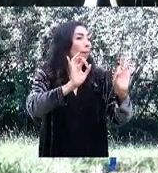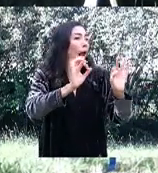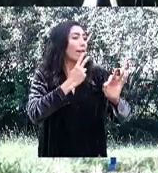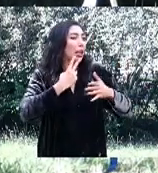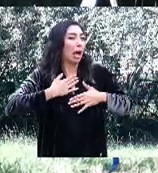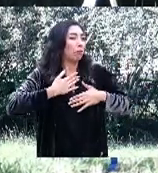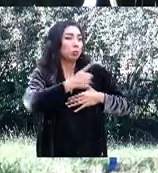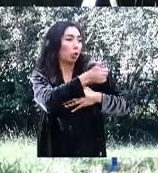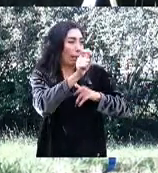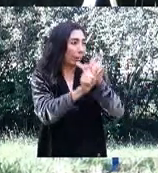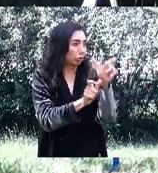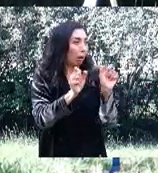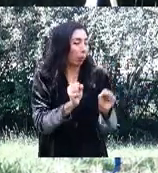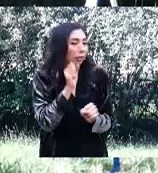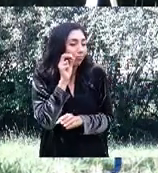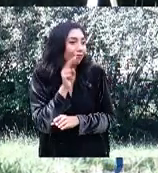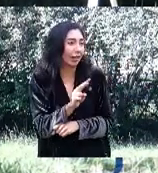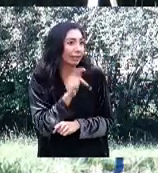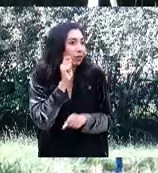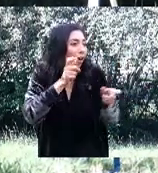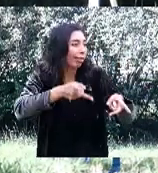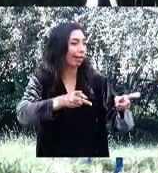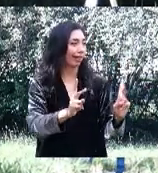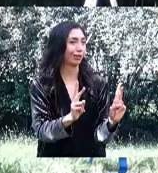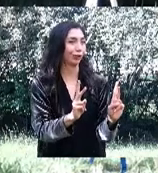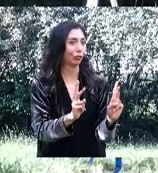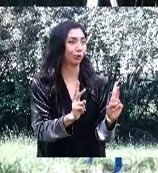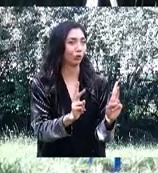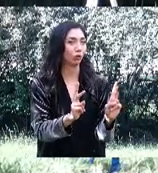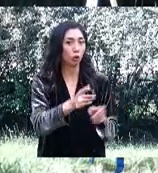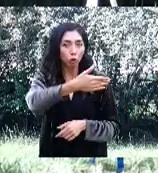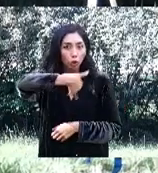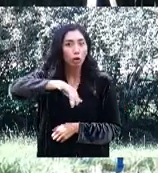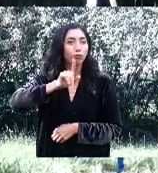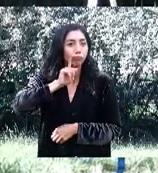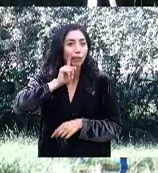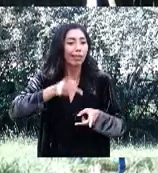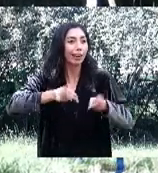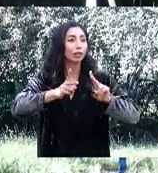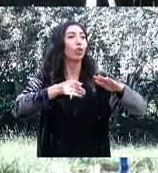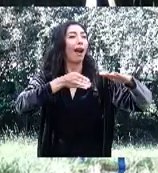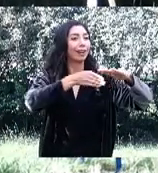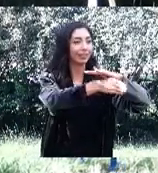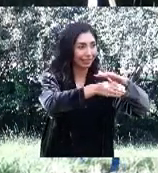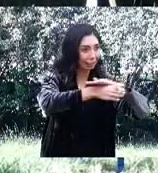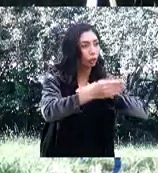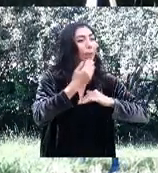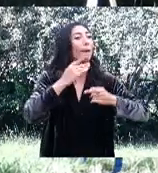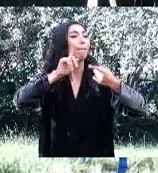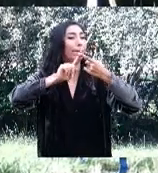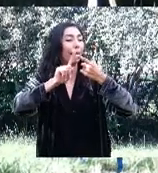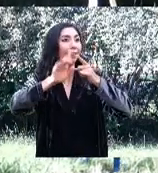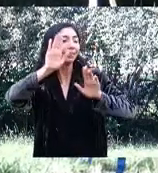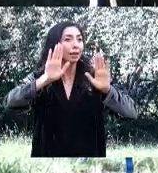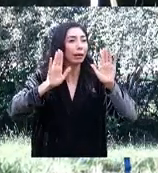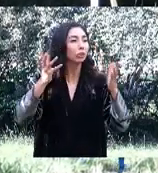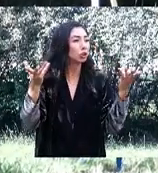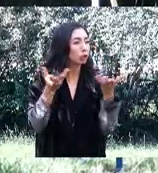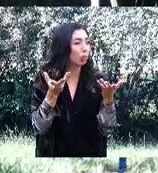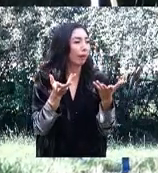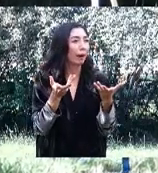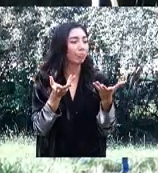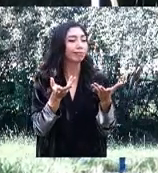todas las personas porque ese es un derecho no tenemos el derecho al acceso y a la participación de la construcción de